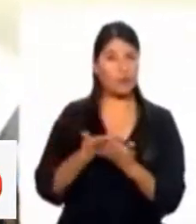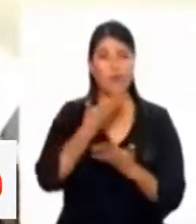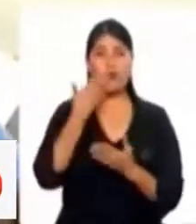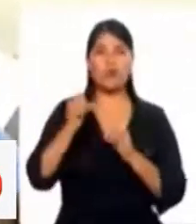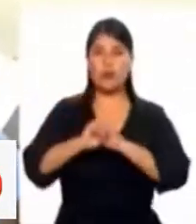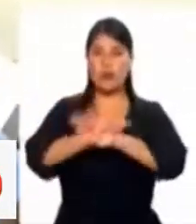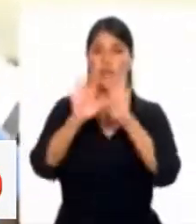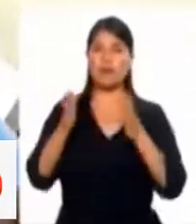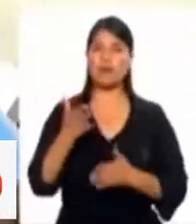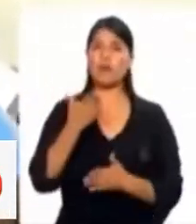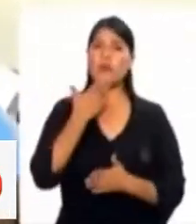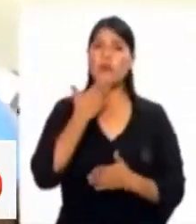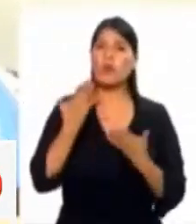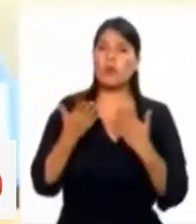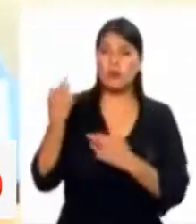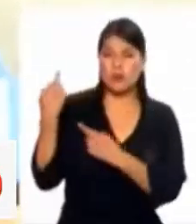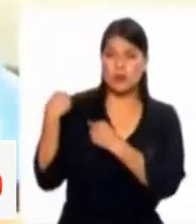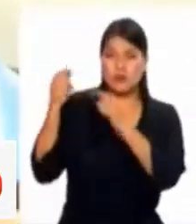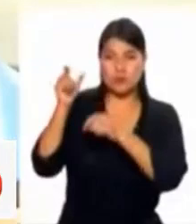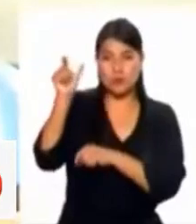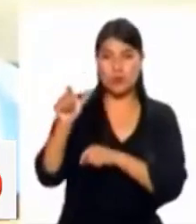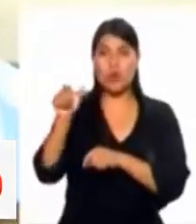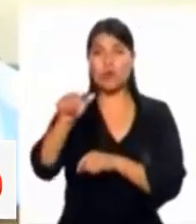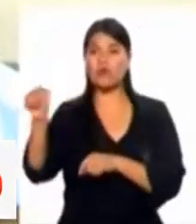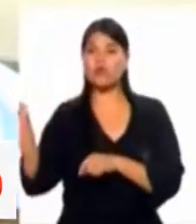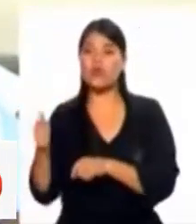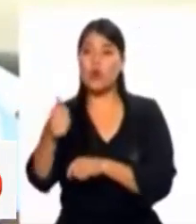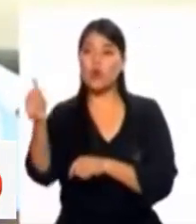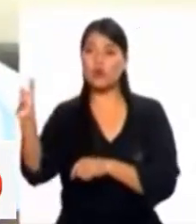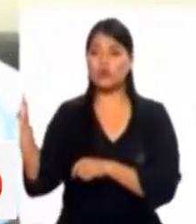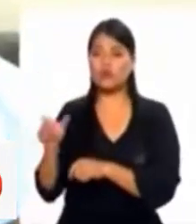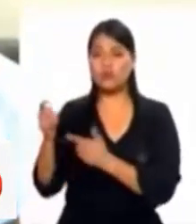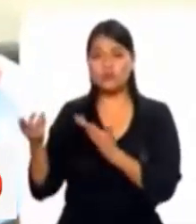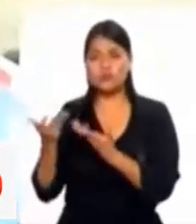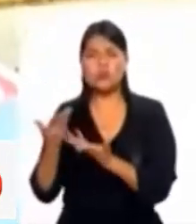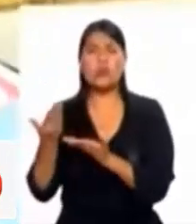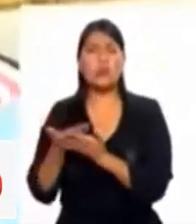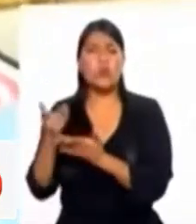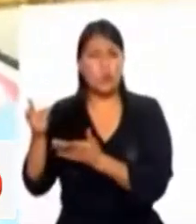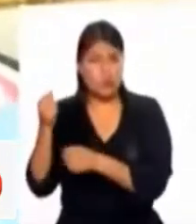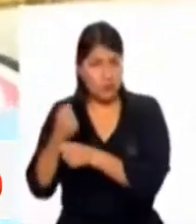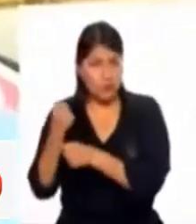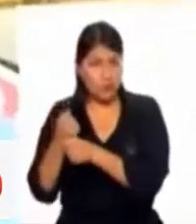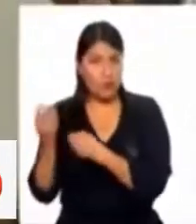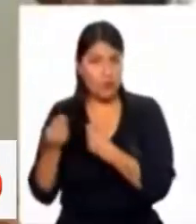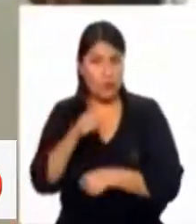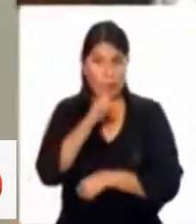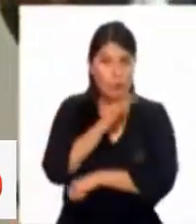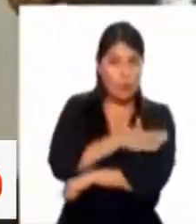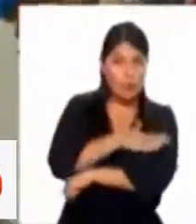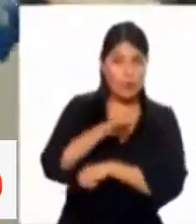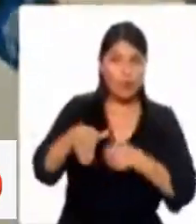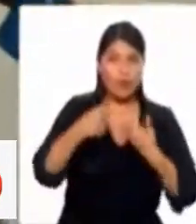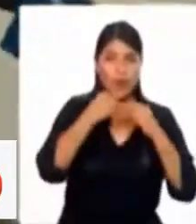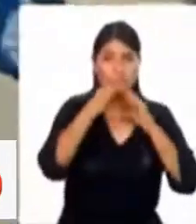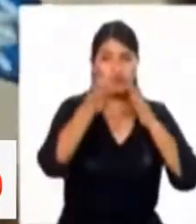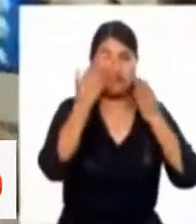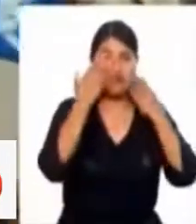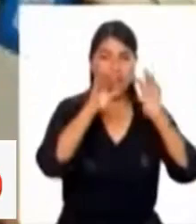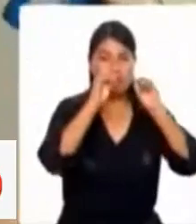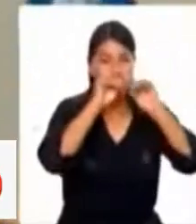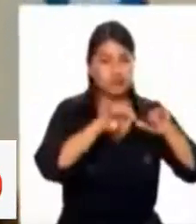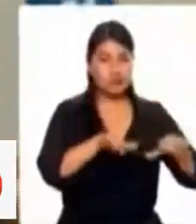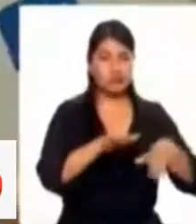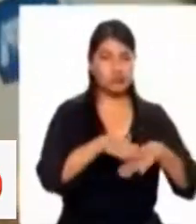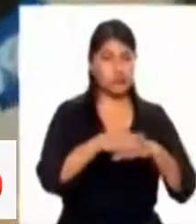¿no? Y en todo caso, los trabajadores también, digamos, explicar cuál es el método que están ellos utilizando para el control de medios. Para la